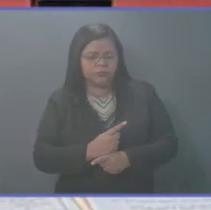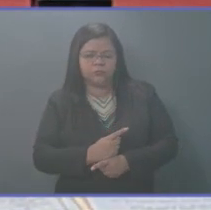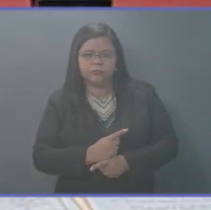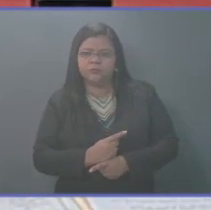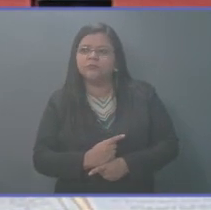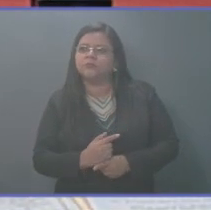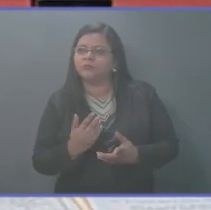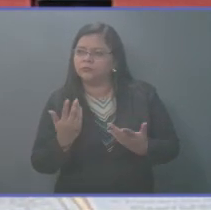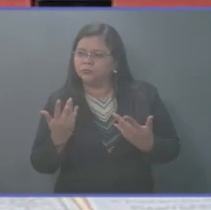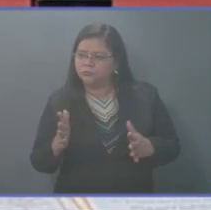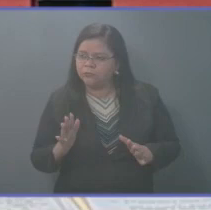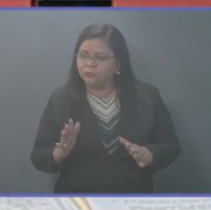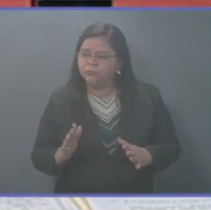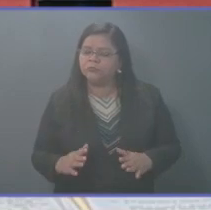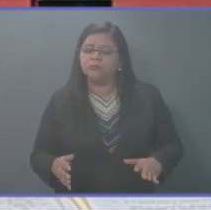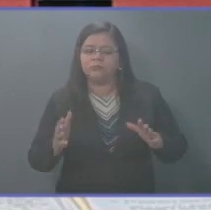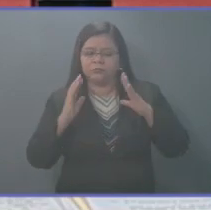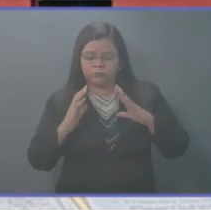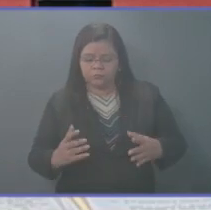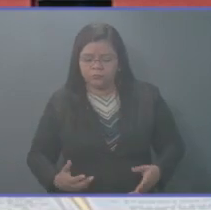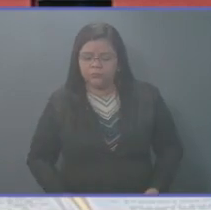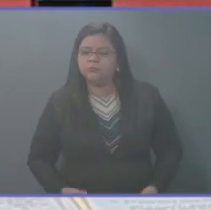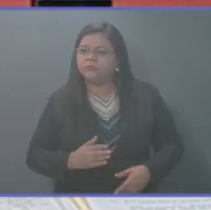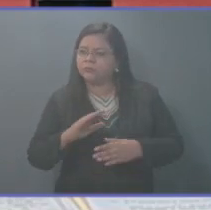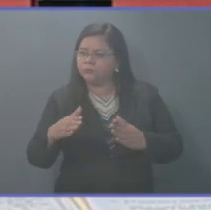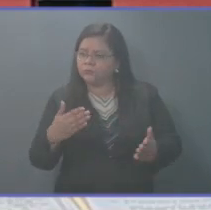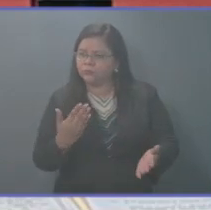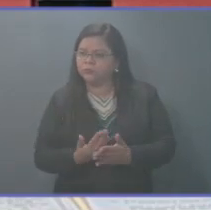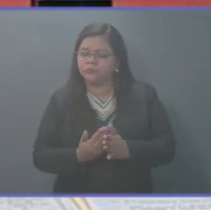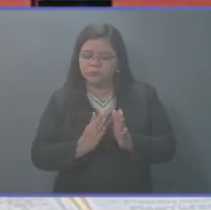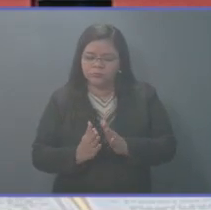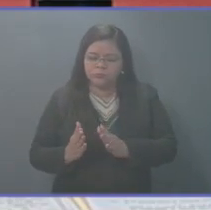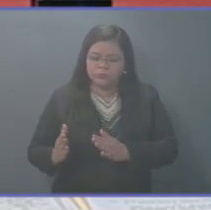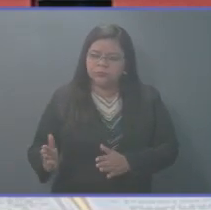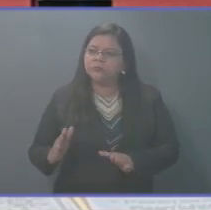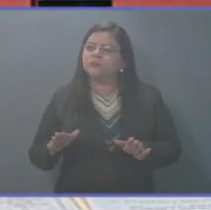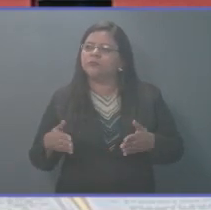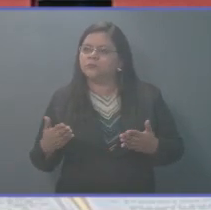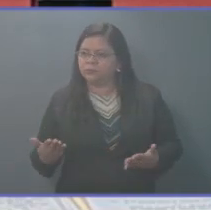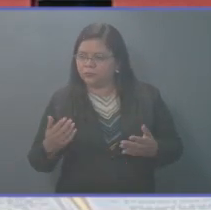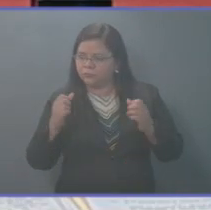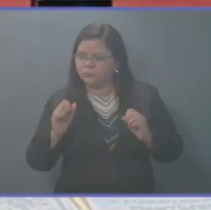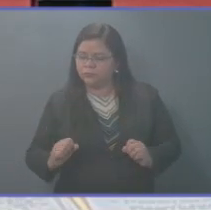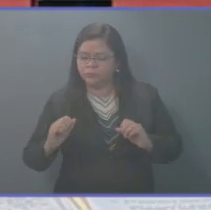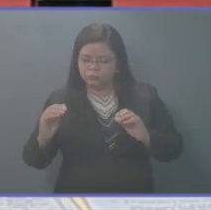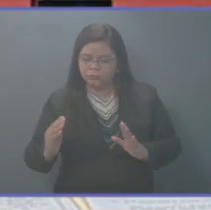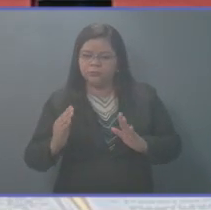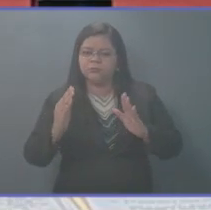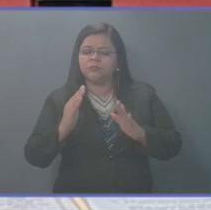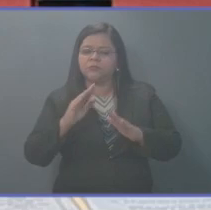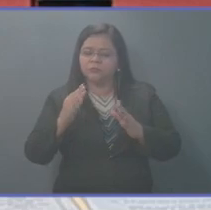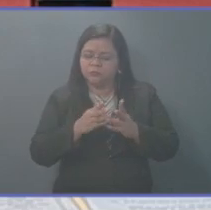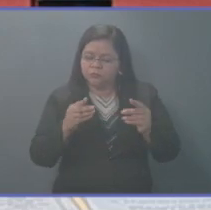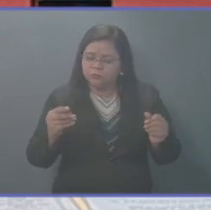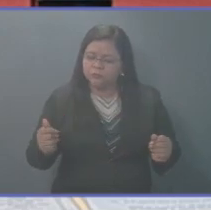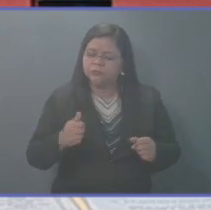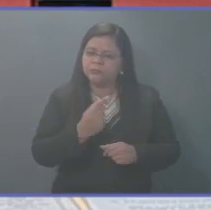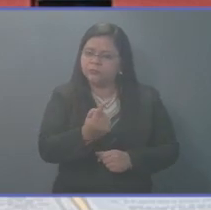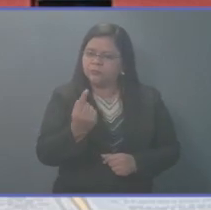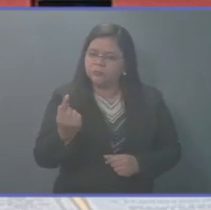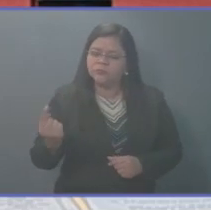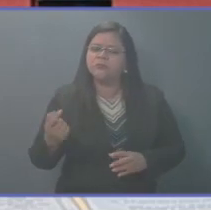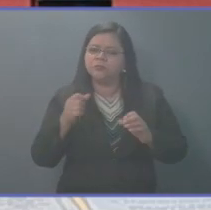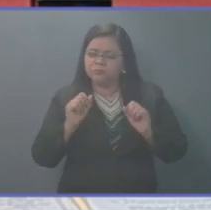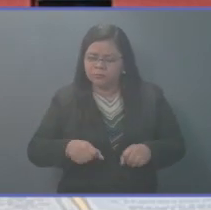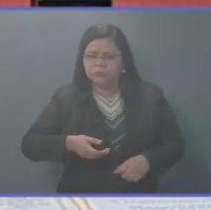se tomó desde el ejecutivo todo un plan contingencial para poder paliar que las personas consumieron agua